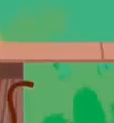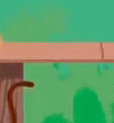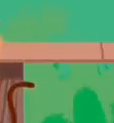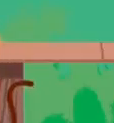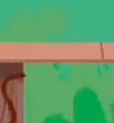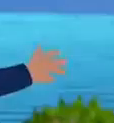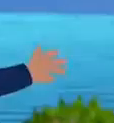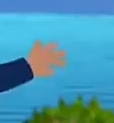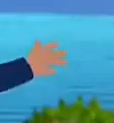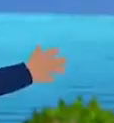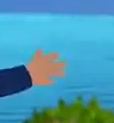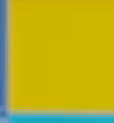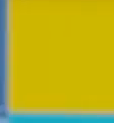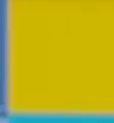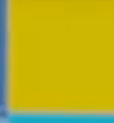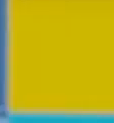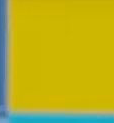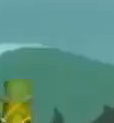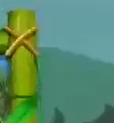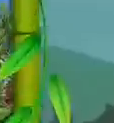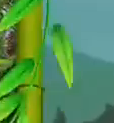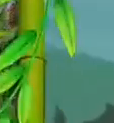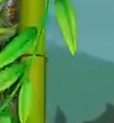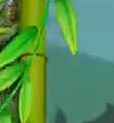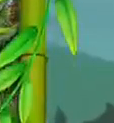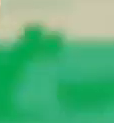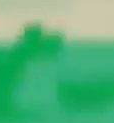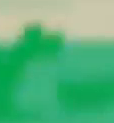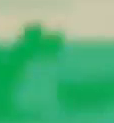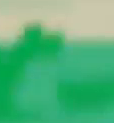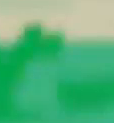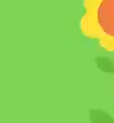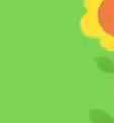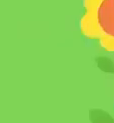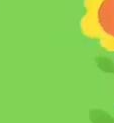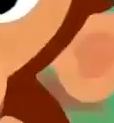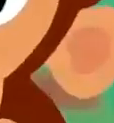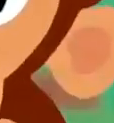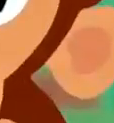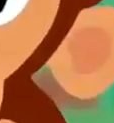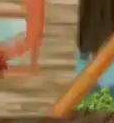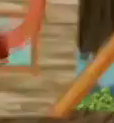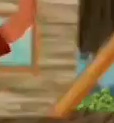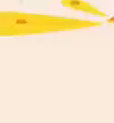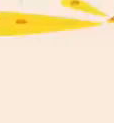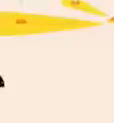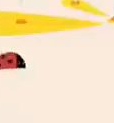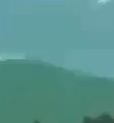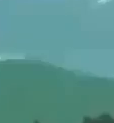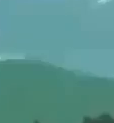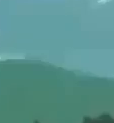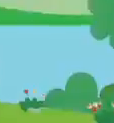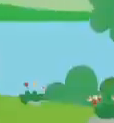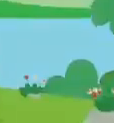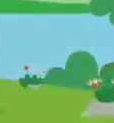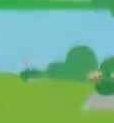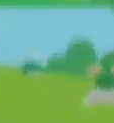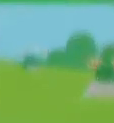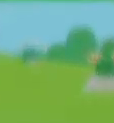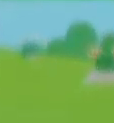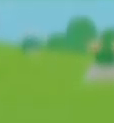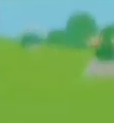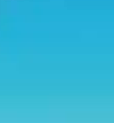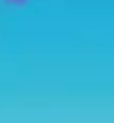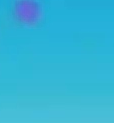Las lenguas originarias son la expresión de una identidad colectiva. Y es nuestro objetivo compartirlas con todo el Perú. Por